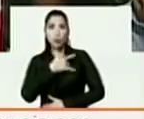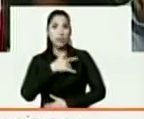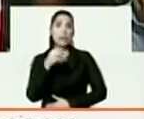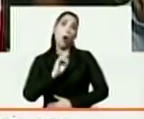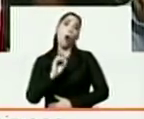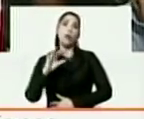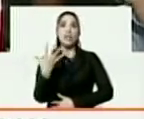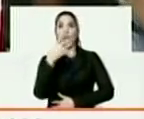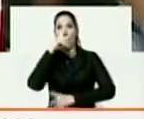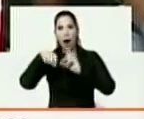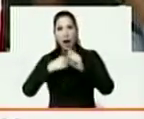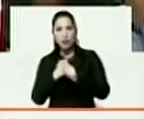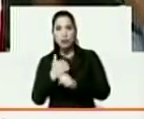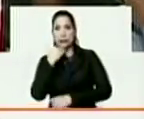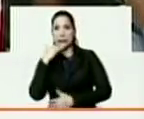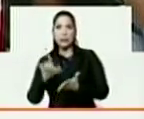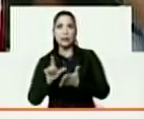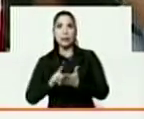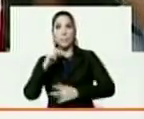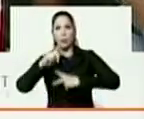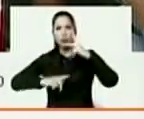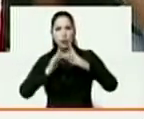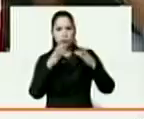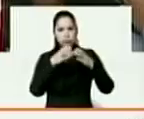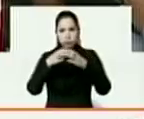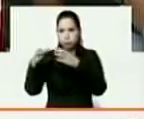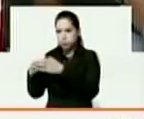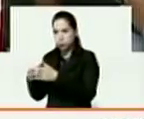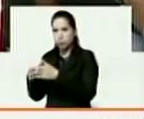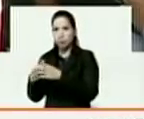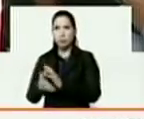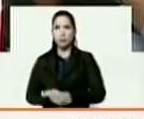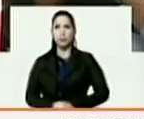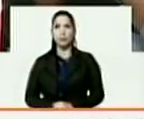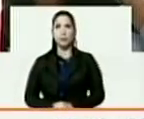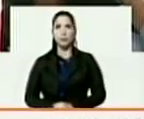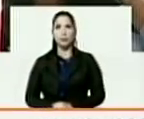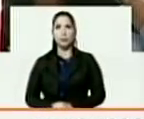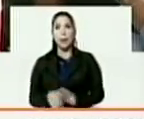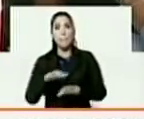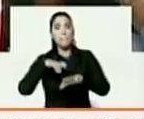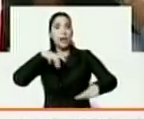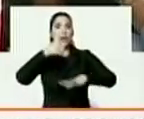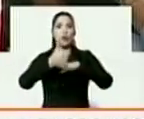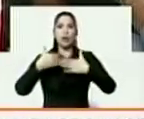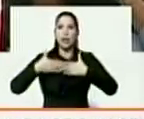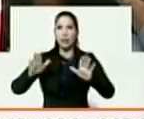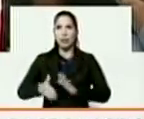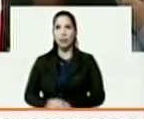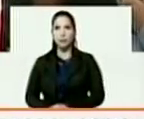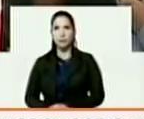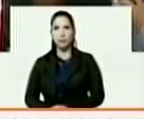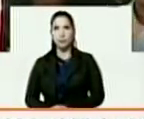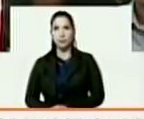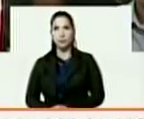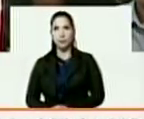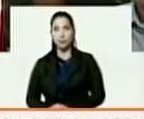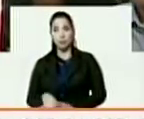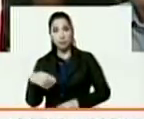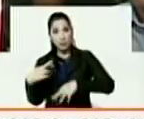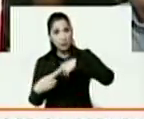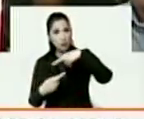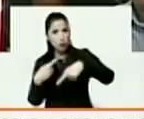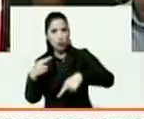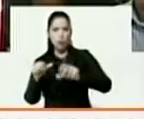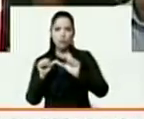año y es un proceso de organización hacia abajo en la mayor garantía de que esta revolución va a